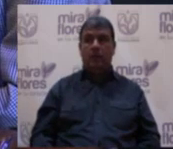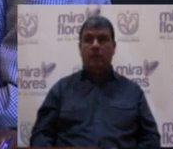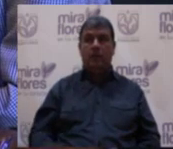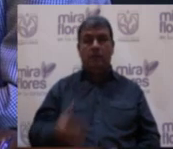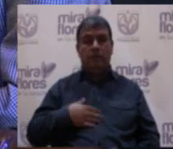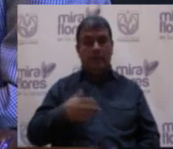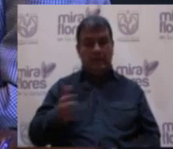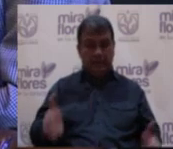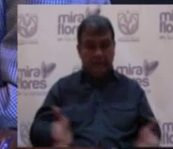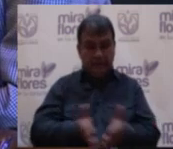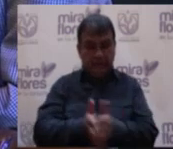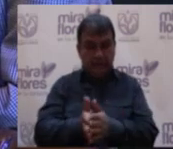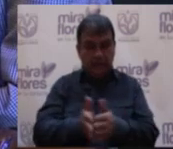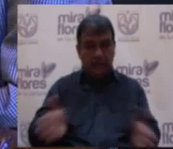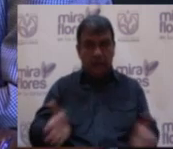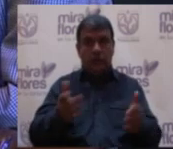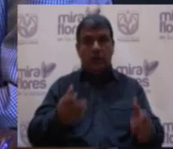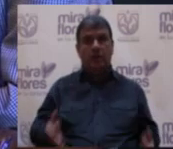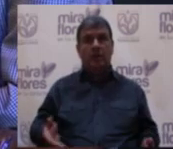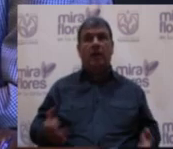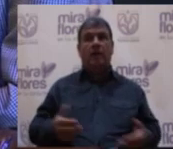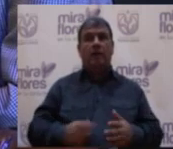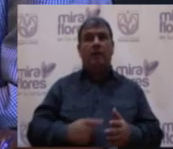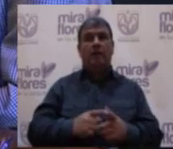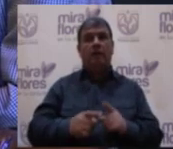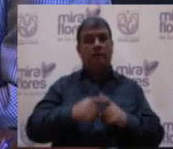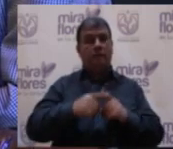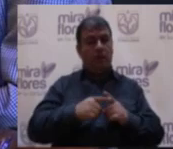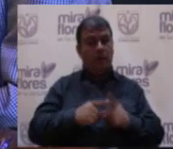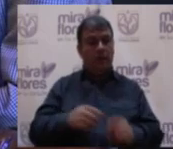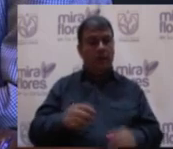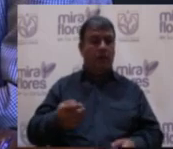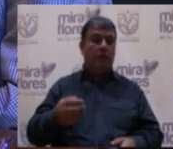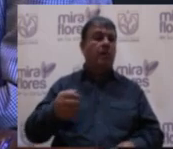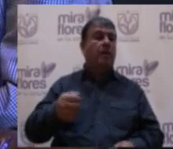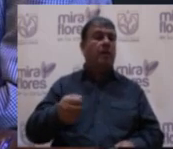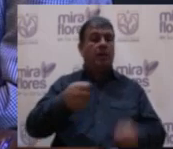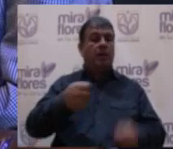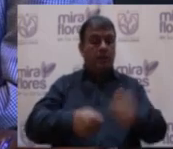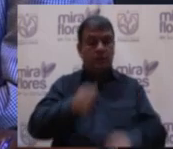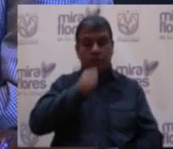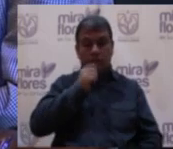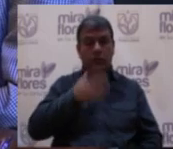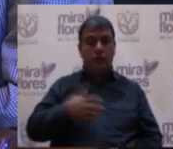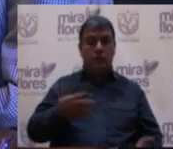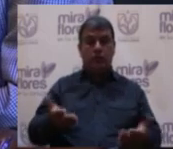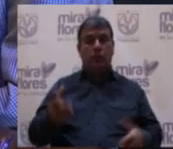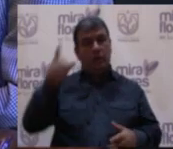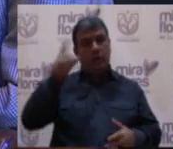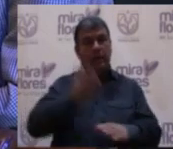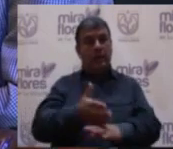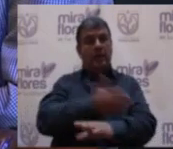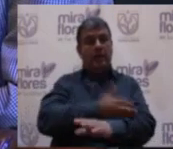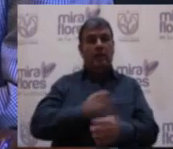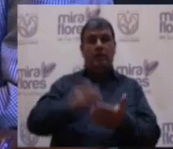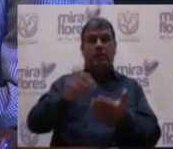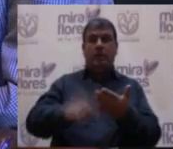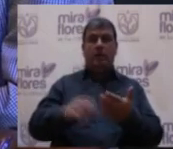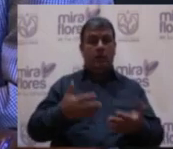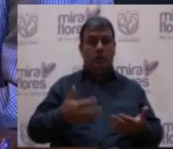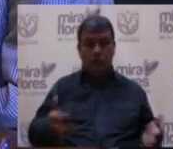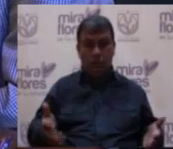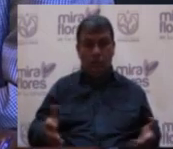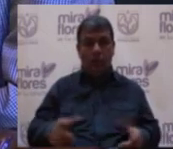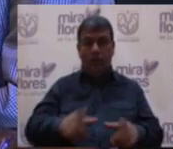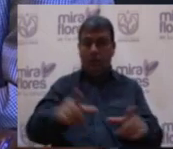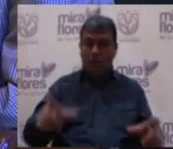mi intención es a favor de la inversión privada. Sin embargo, lógicamente, como este es un anteproyecto, no existen